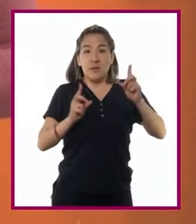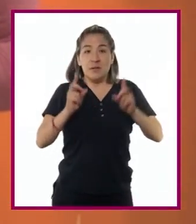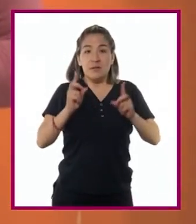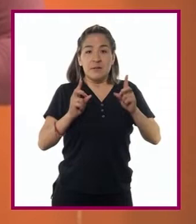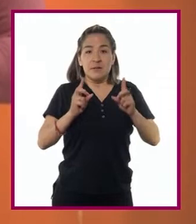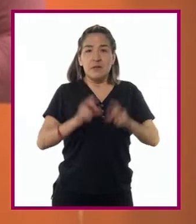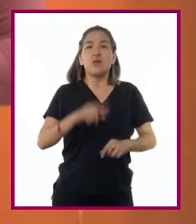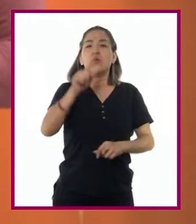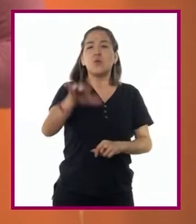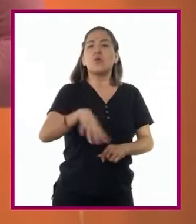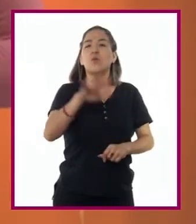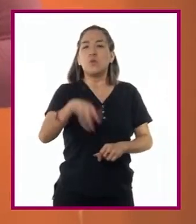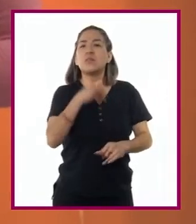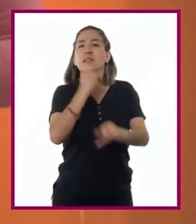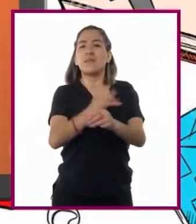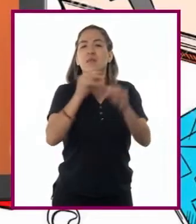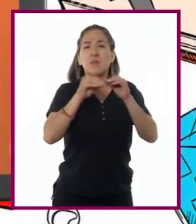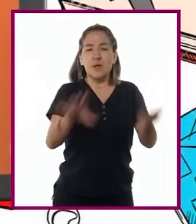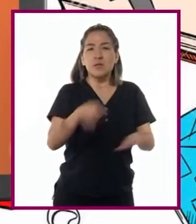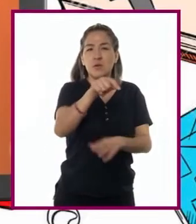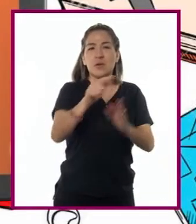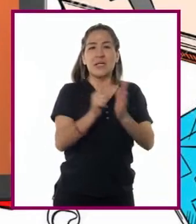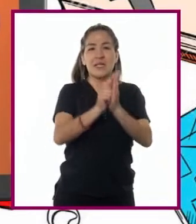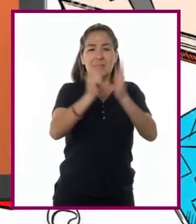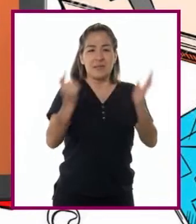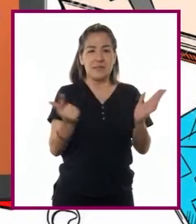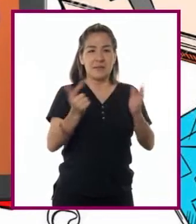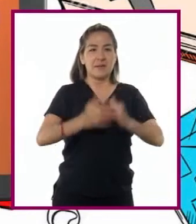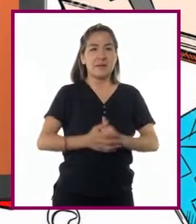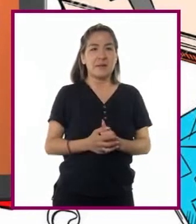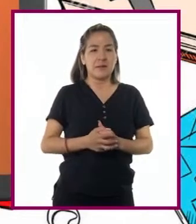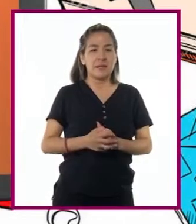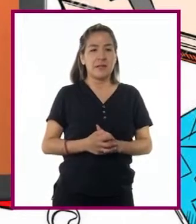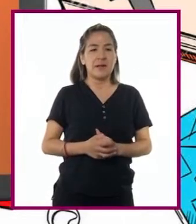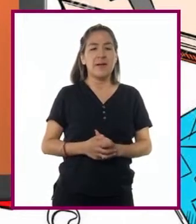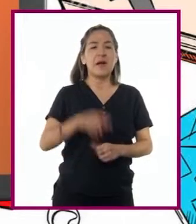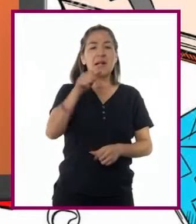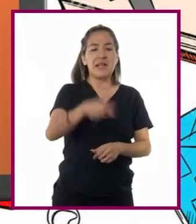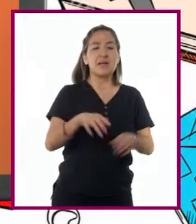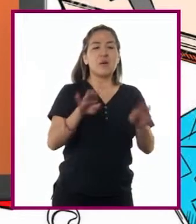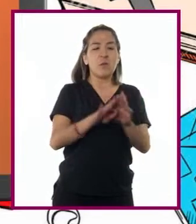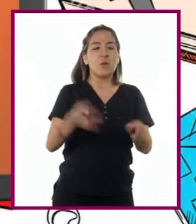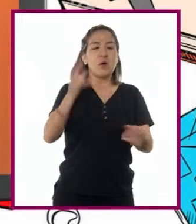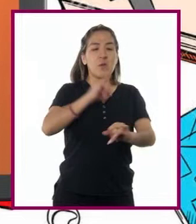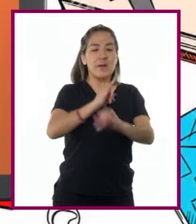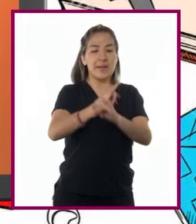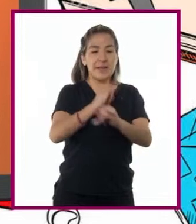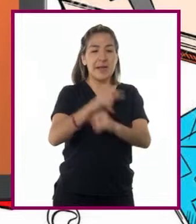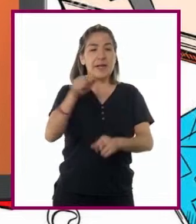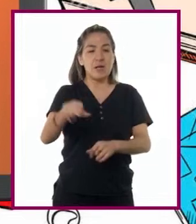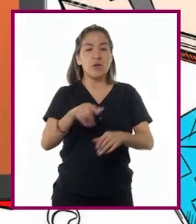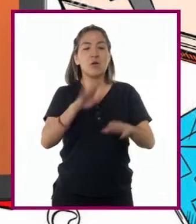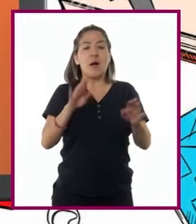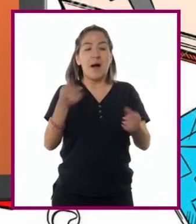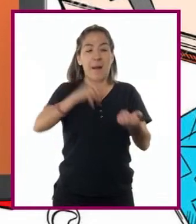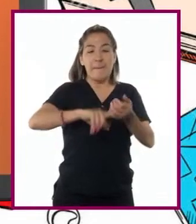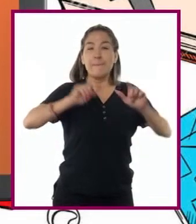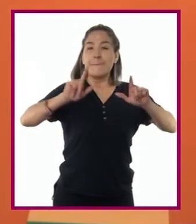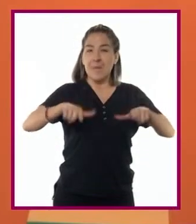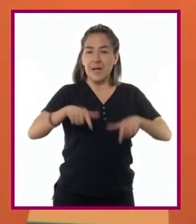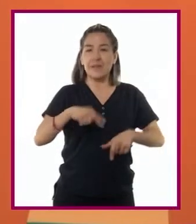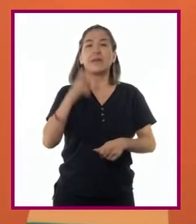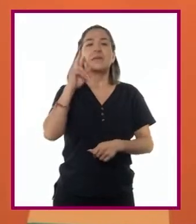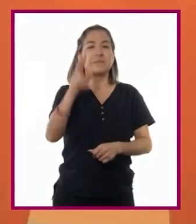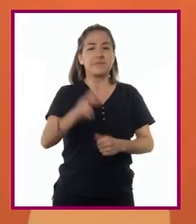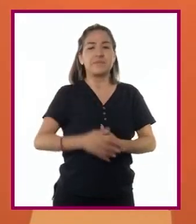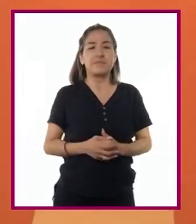pueden buscar la información en su libro de texto o bien investigar en páginas confiables de Internet al término de la sesión.